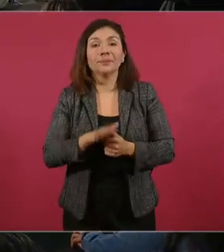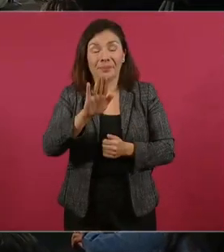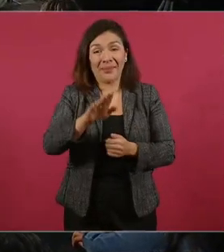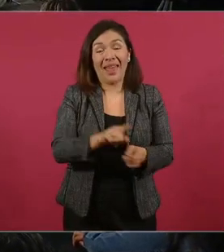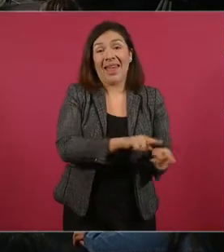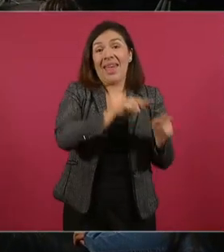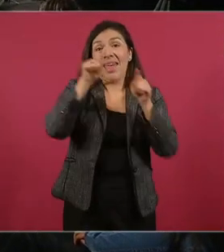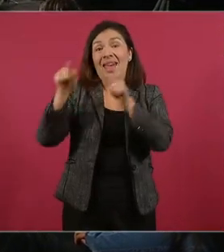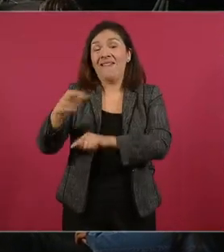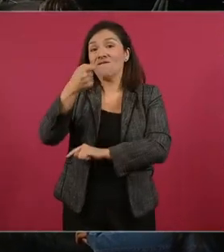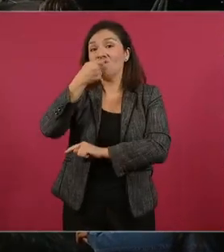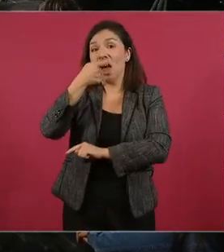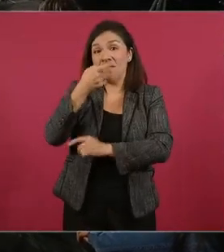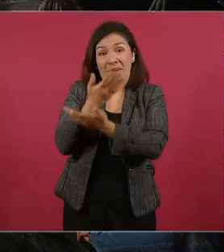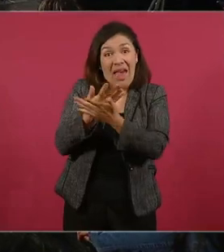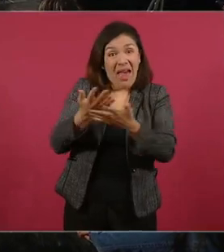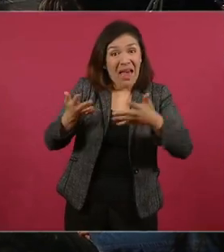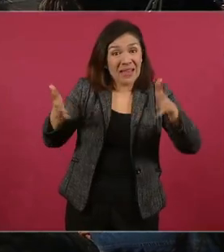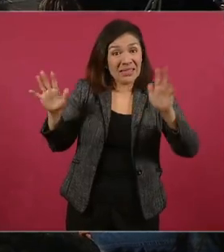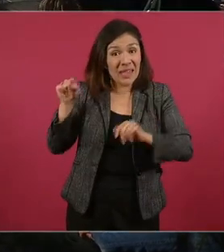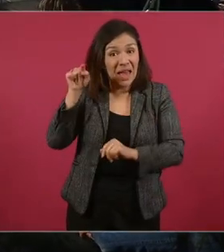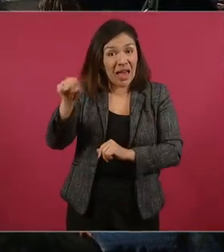farmacia es para